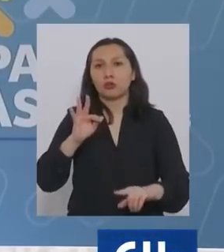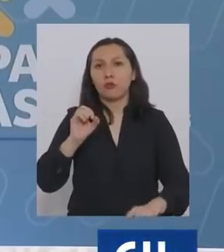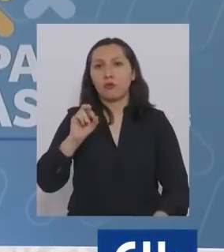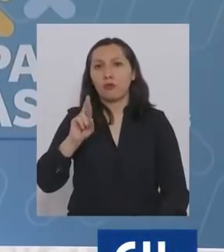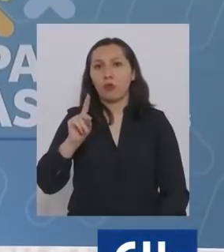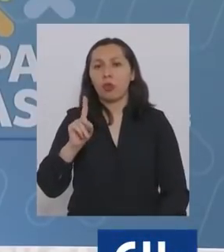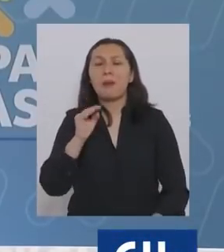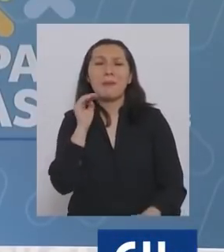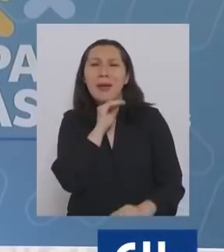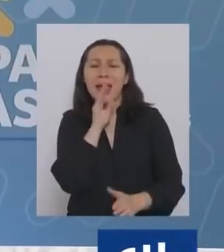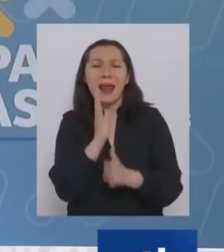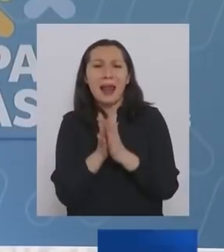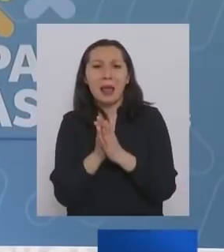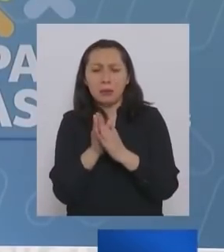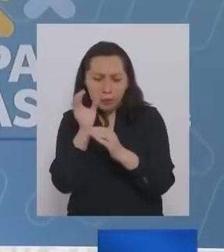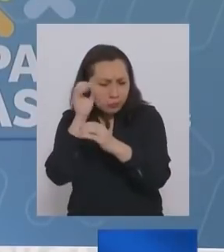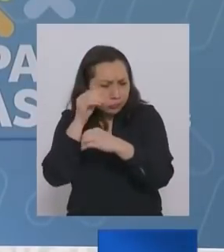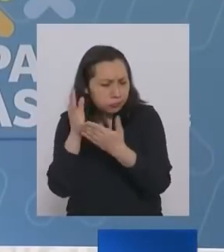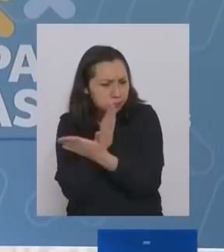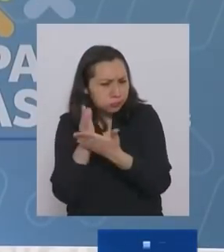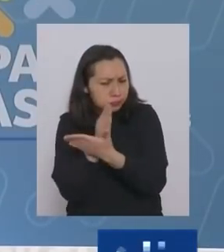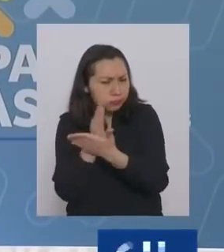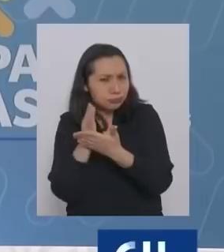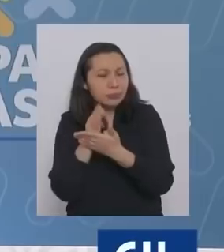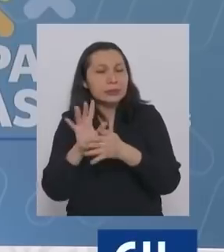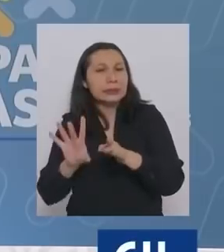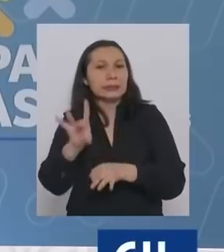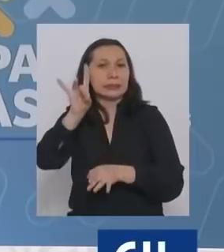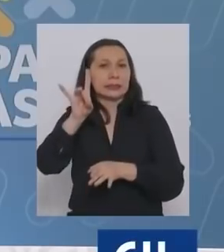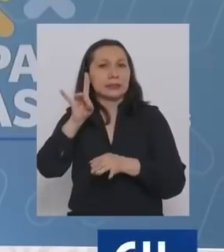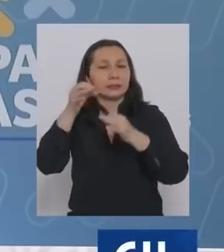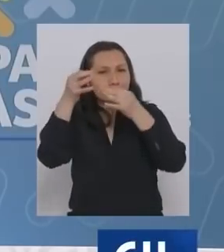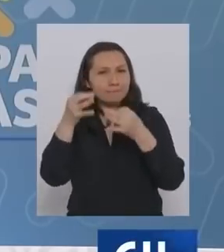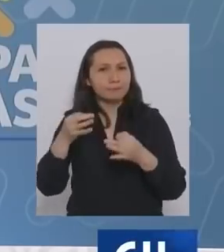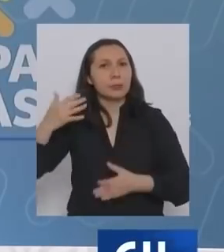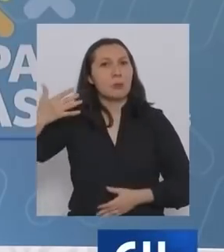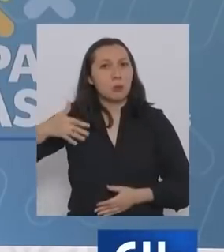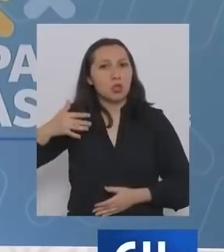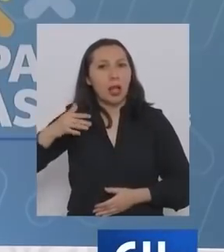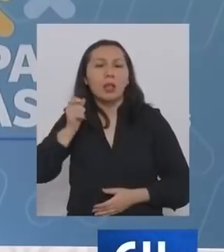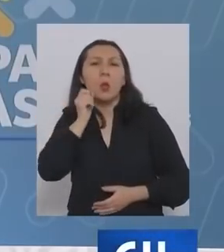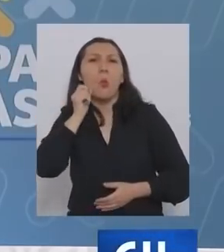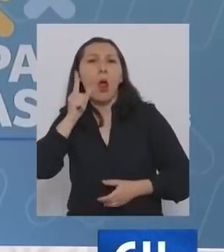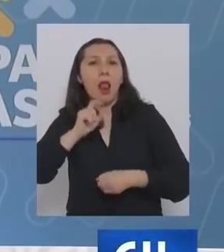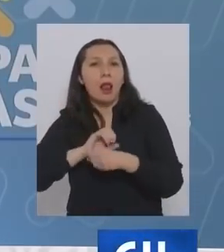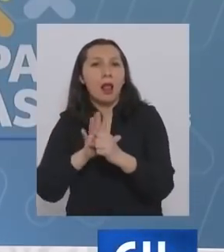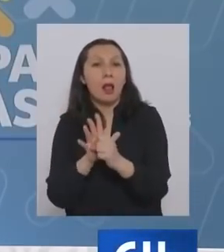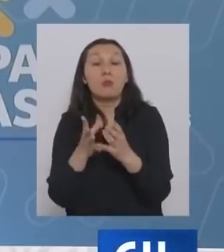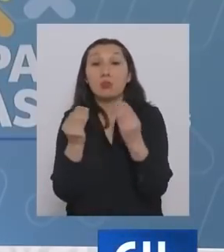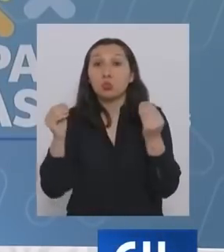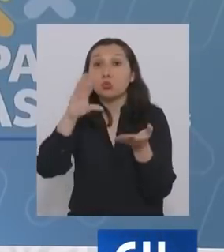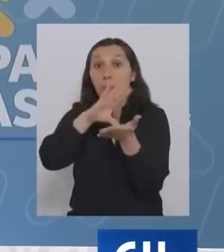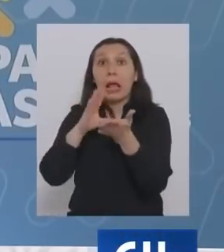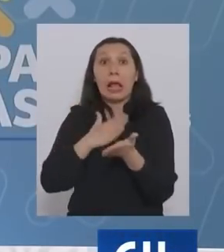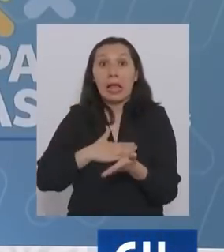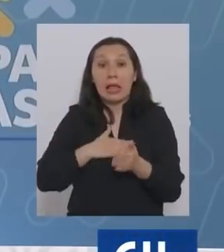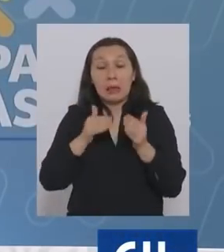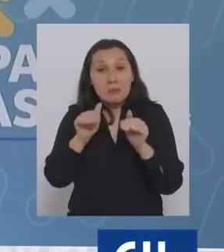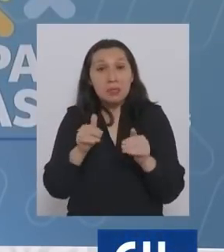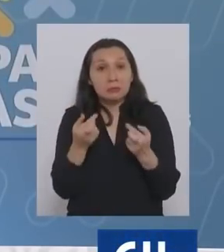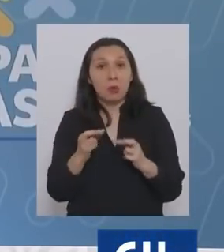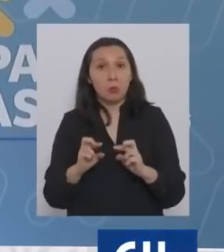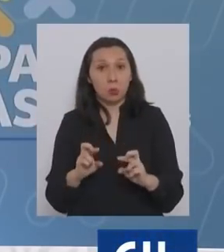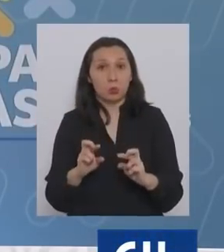permite acelerar los tiempos de análisis en la secuenciación de una manera importante, que muchos países quisieran tener esta